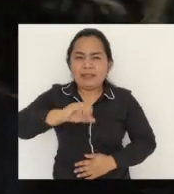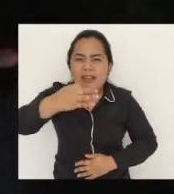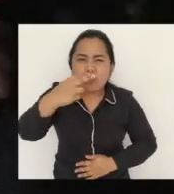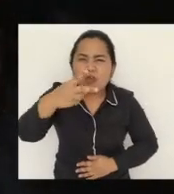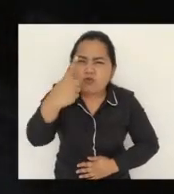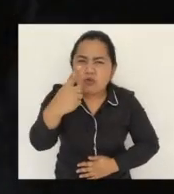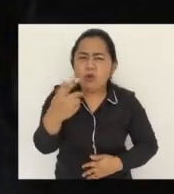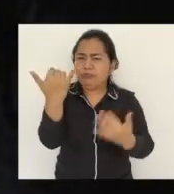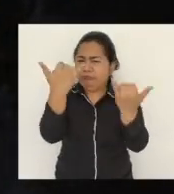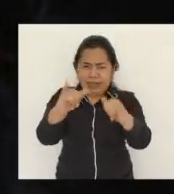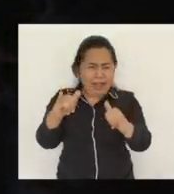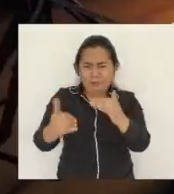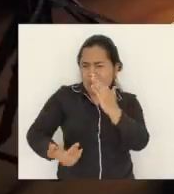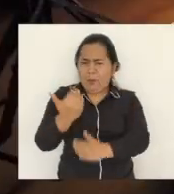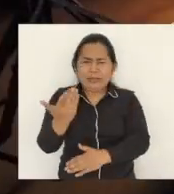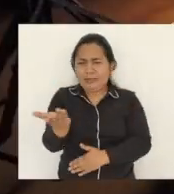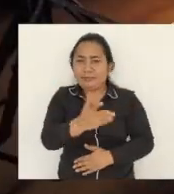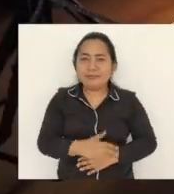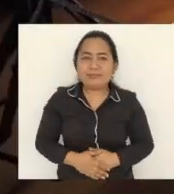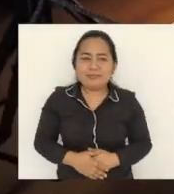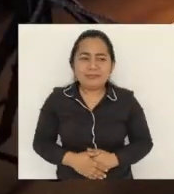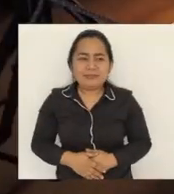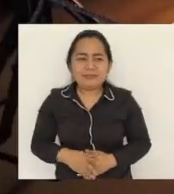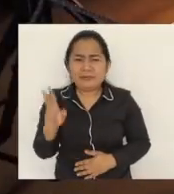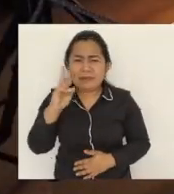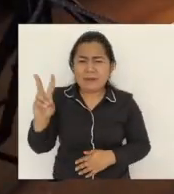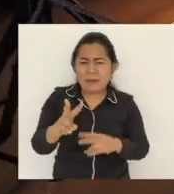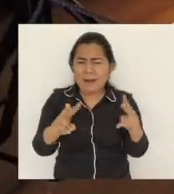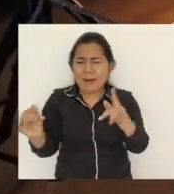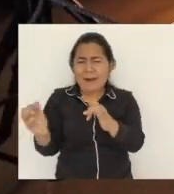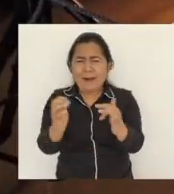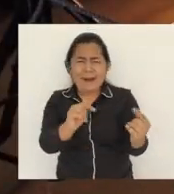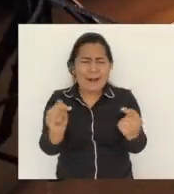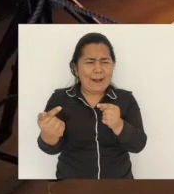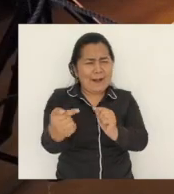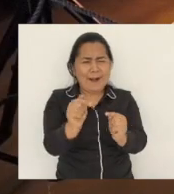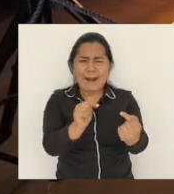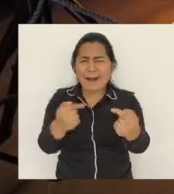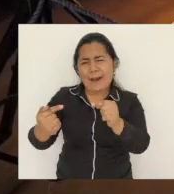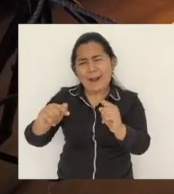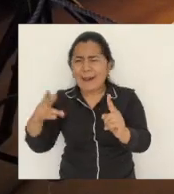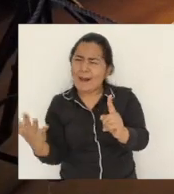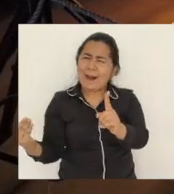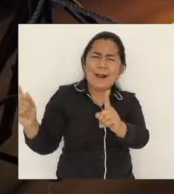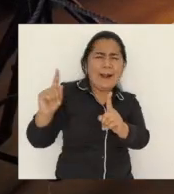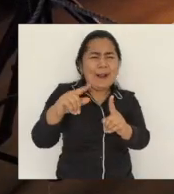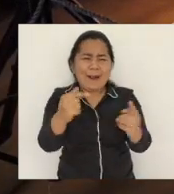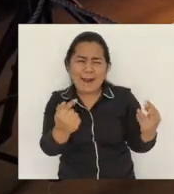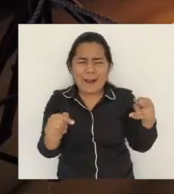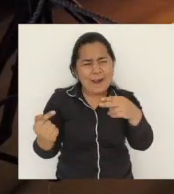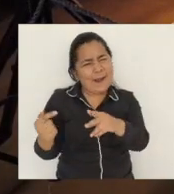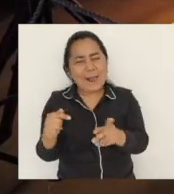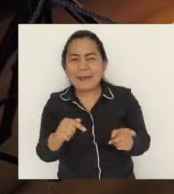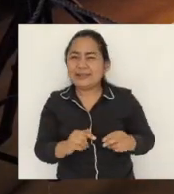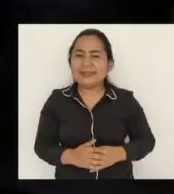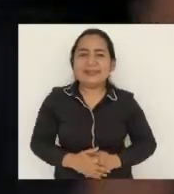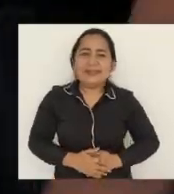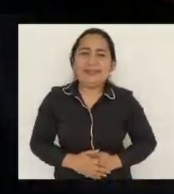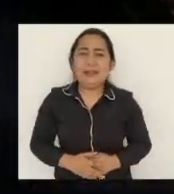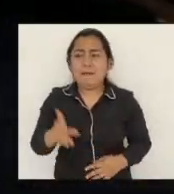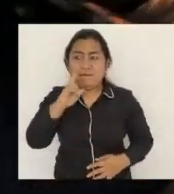3, 2, 1, ¡free! ¡Y la miramos cómo empieza el COVID a atacar al jengibre! ¡Miren que lo tiene